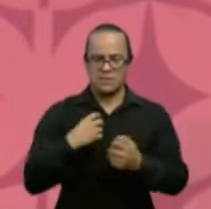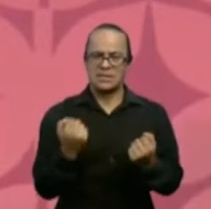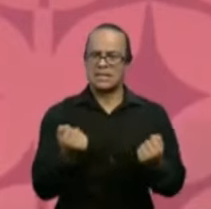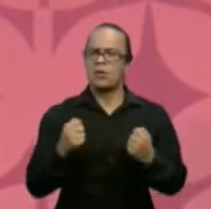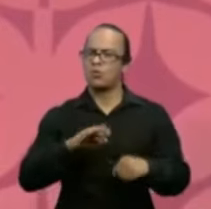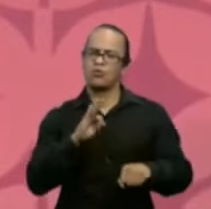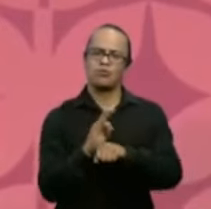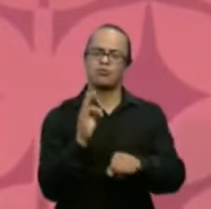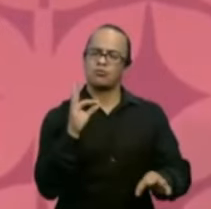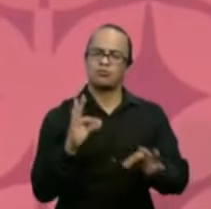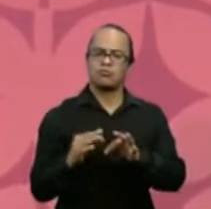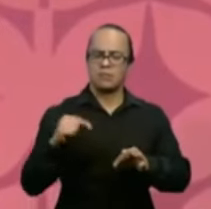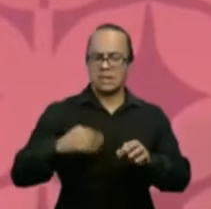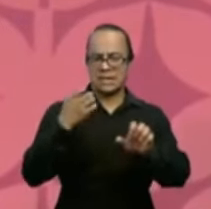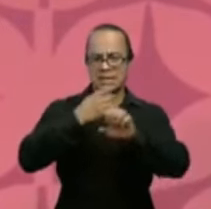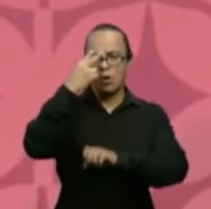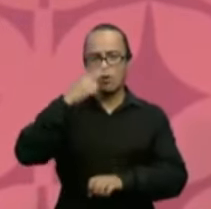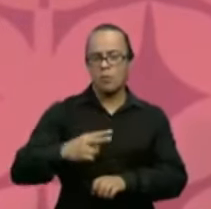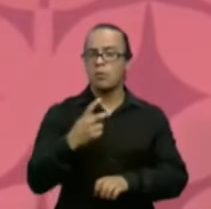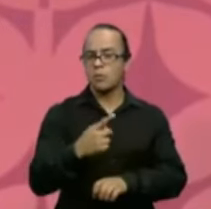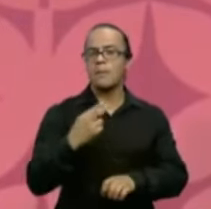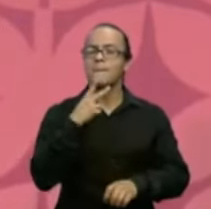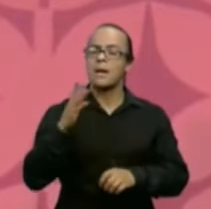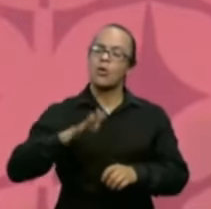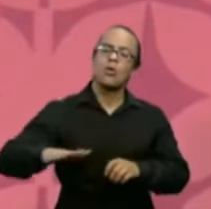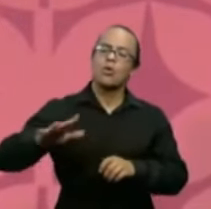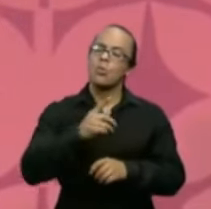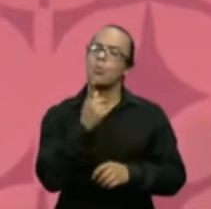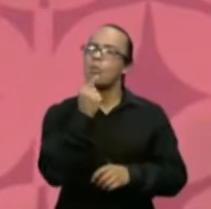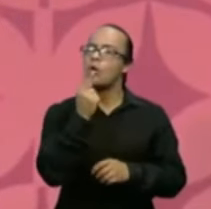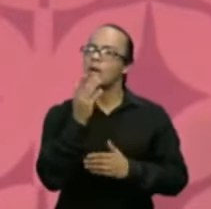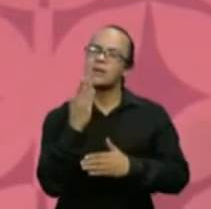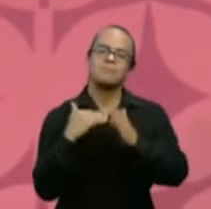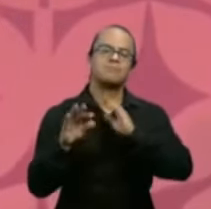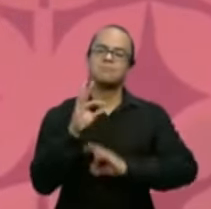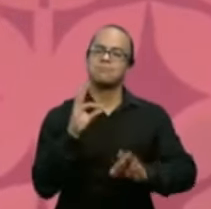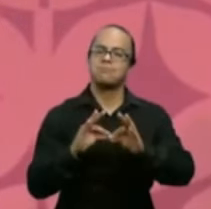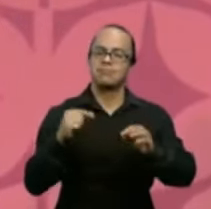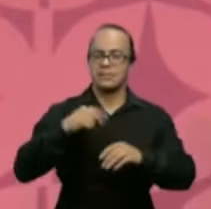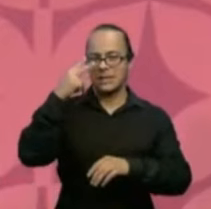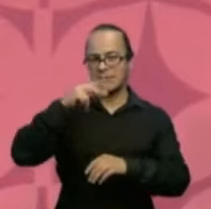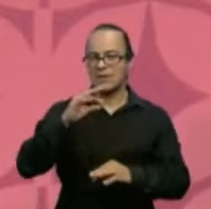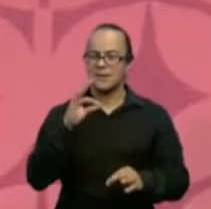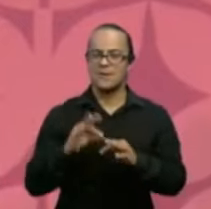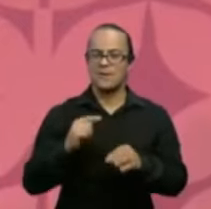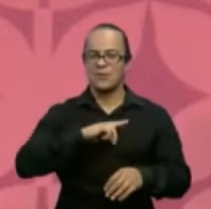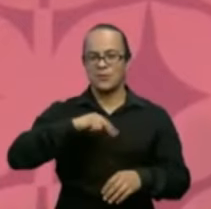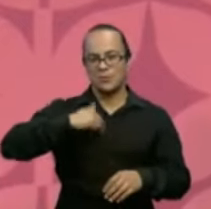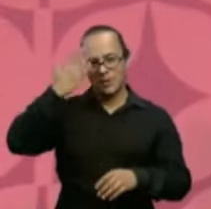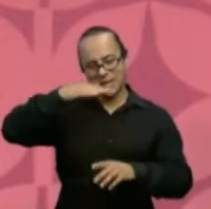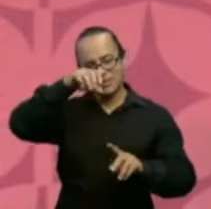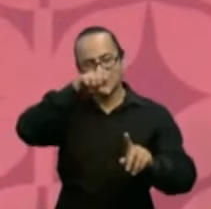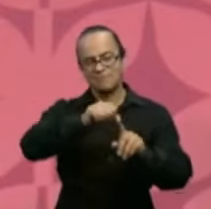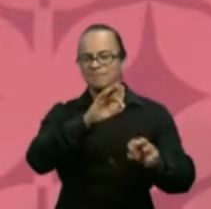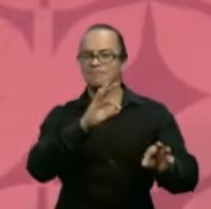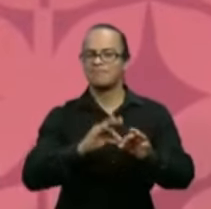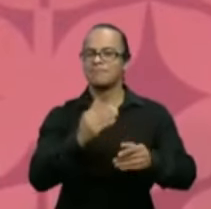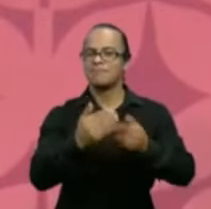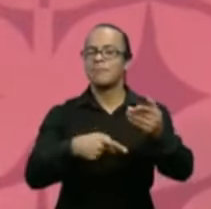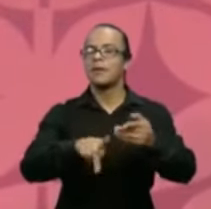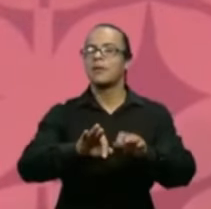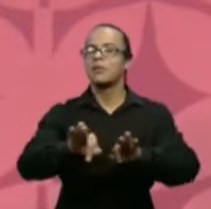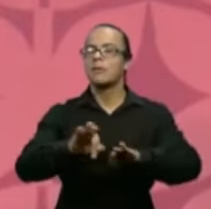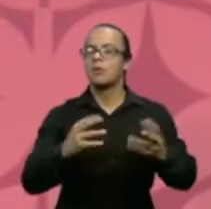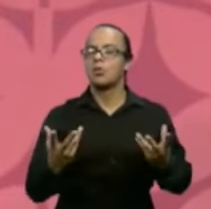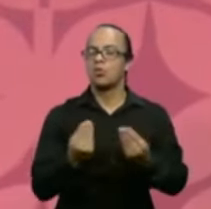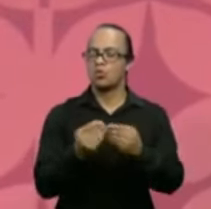país, y para eso tendremos a los mejores policías de México, por si que sé que lo vamos a lograr con un trabajo en equipo